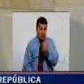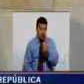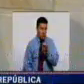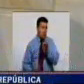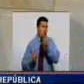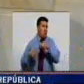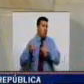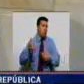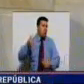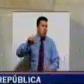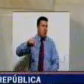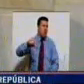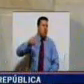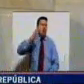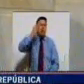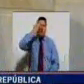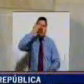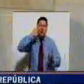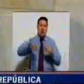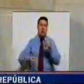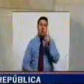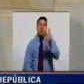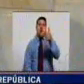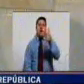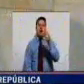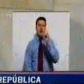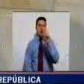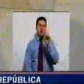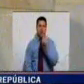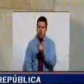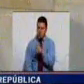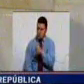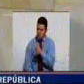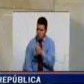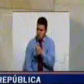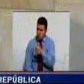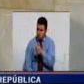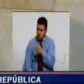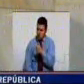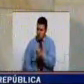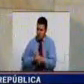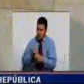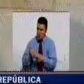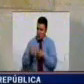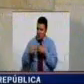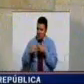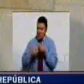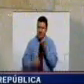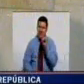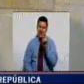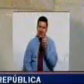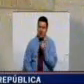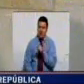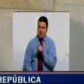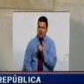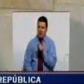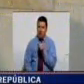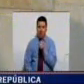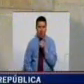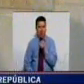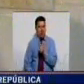No la venden porque sea un hueso, no, la venden es por buena, porque es un gran negocio, un negociazo. Van por el